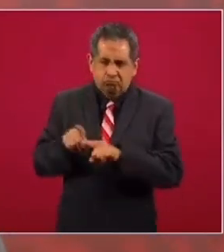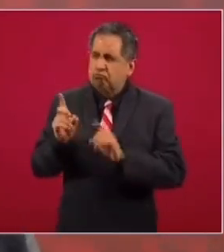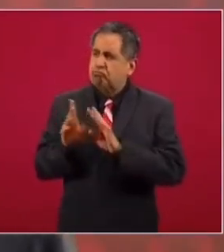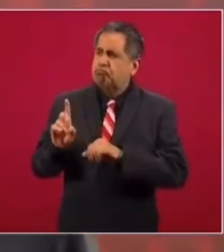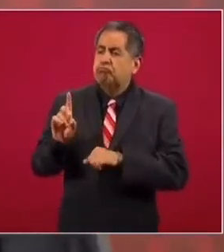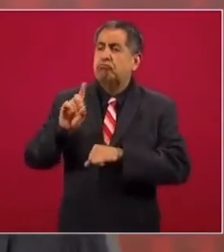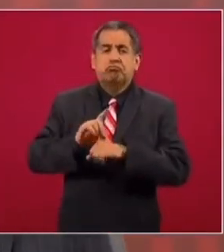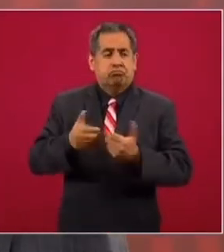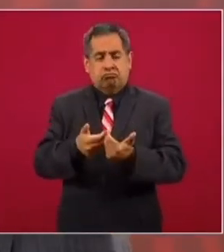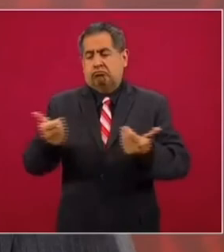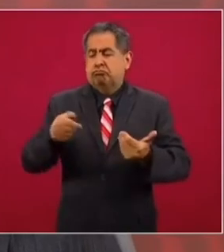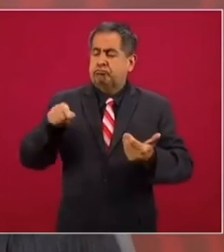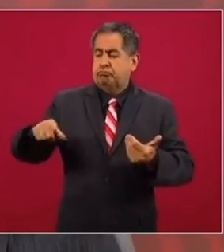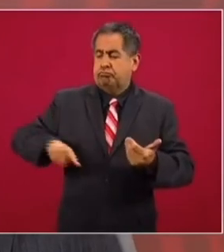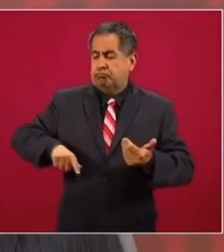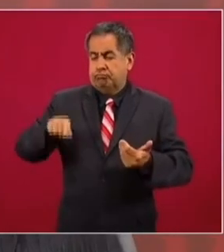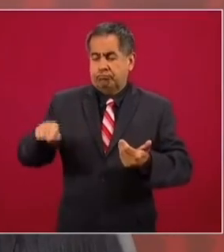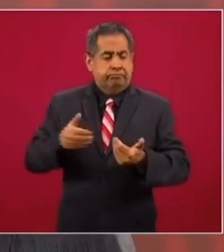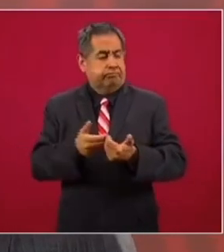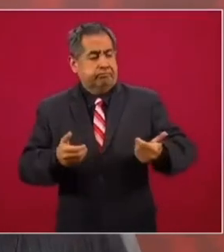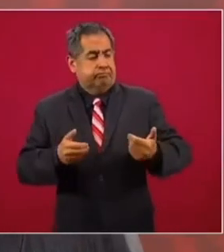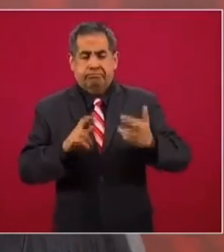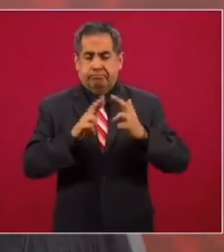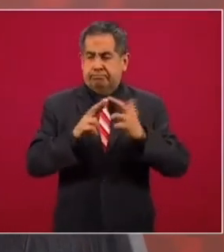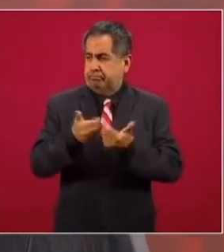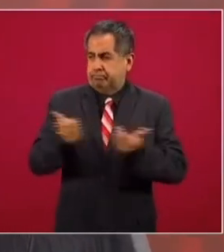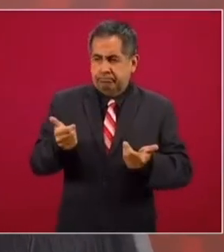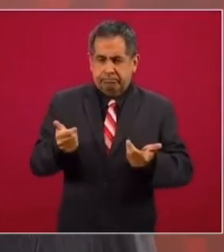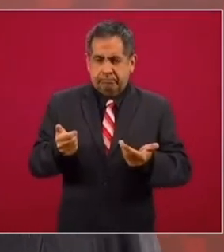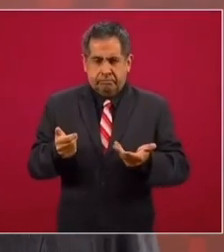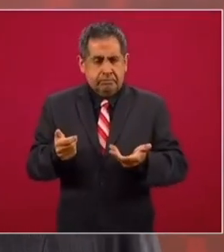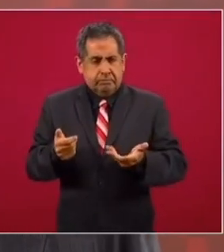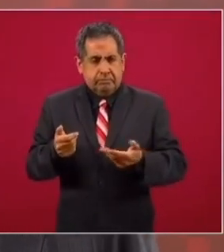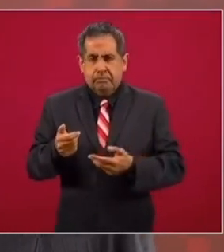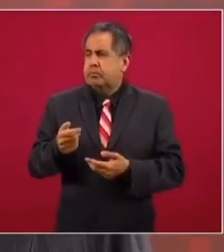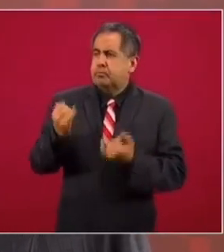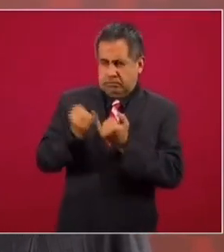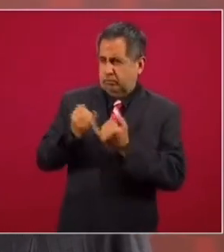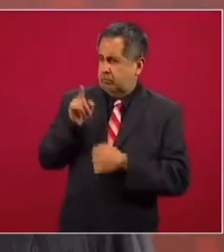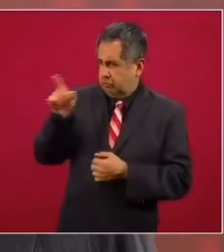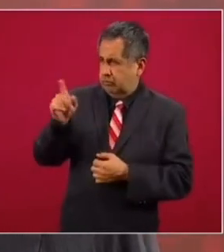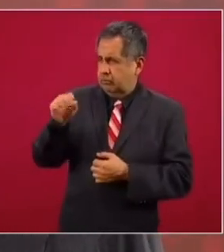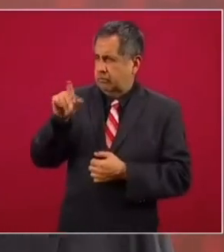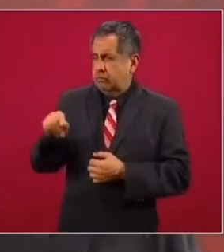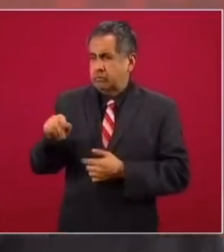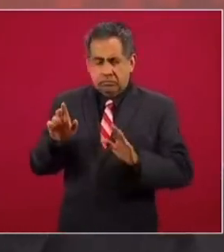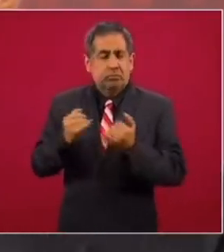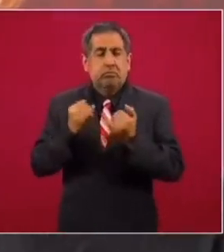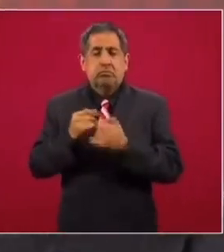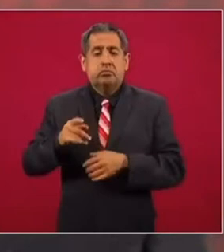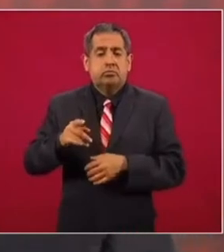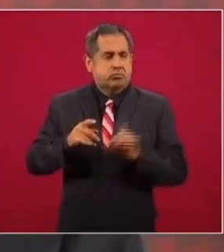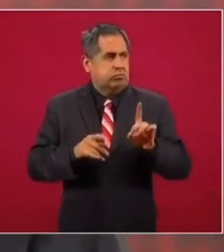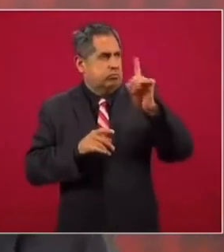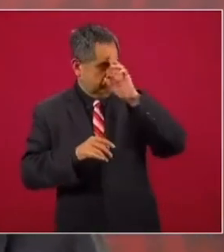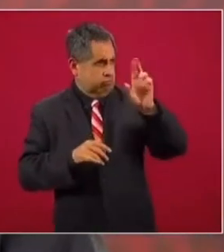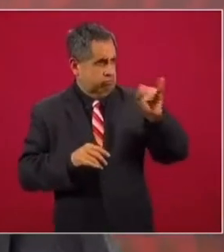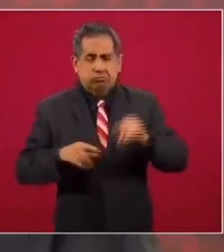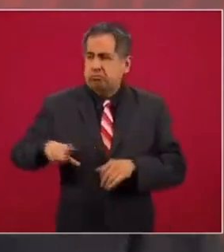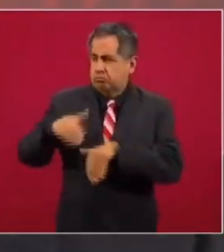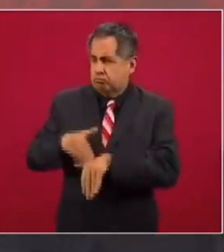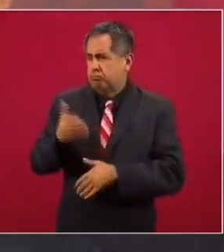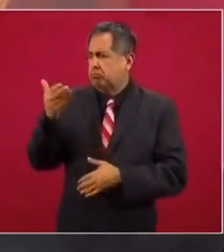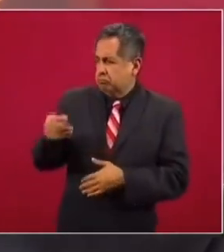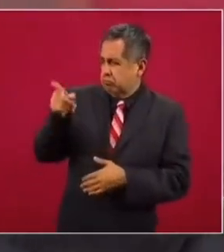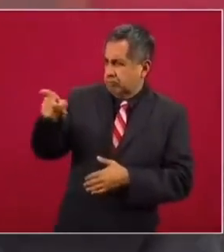separó al poder de la iglesia, del poder público, porque a Dios lo que es de Dios y a César lo que es del César, ahora,